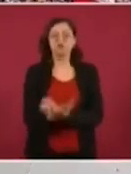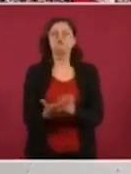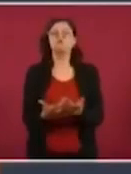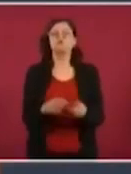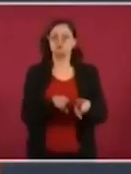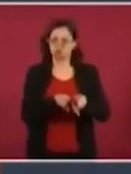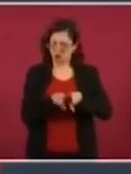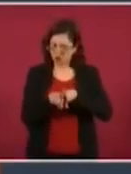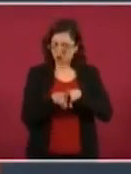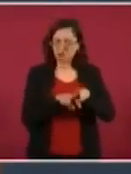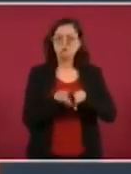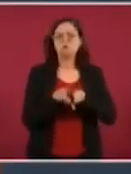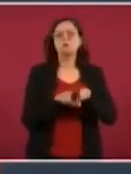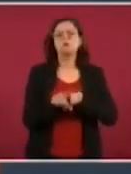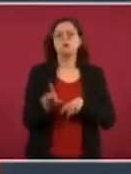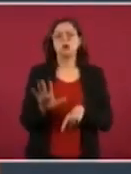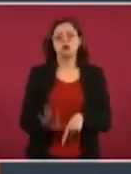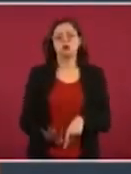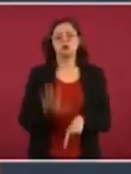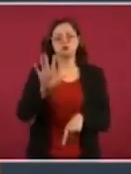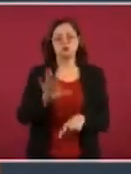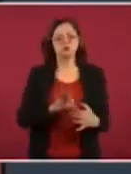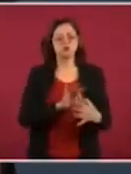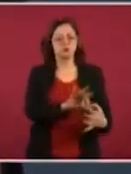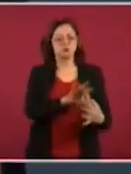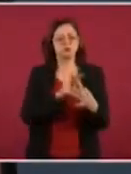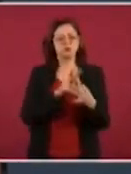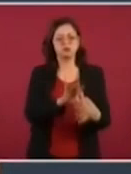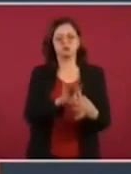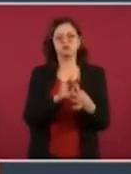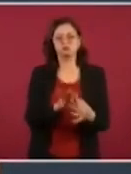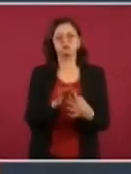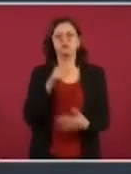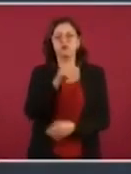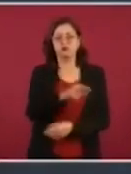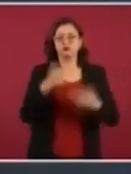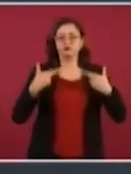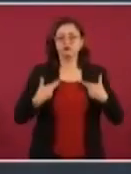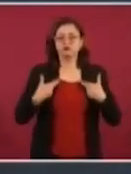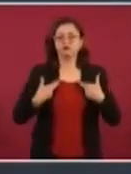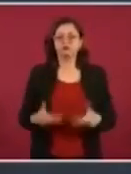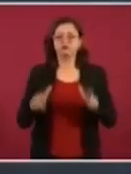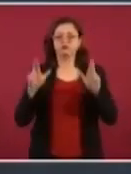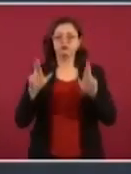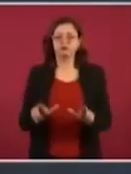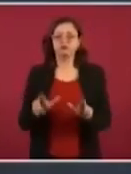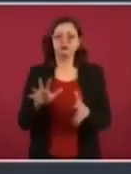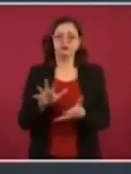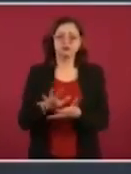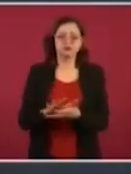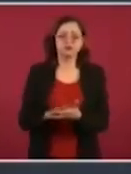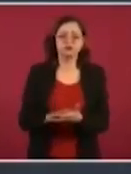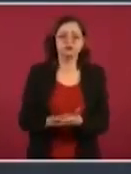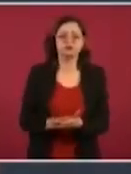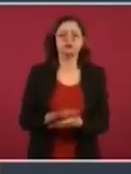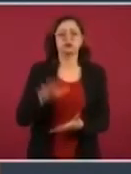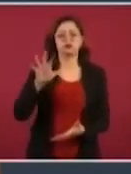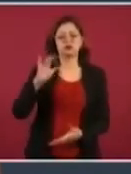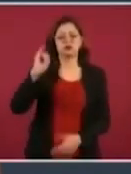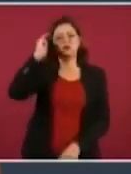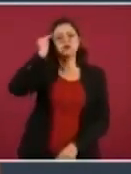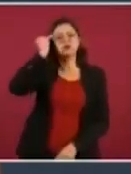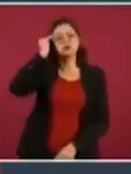hermano, que representa con dignidad al pueblo mayoritariamente